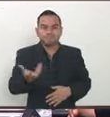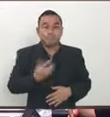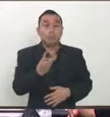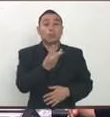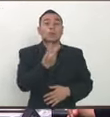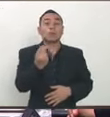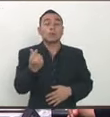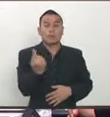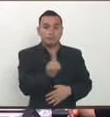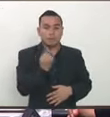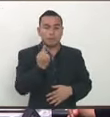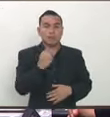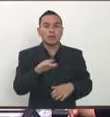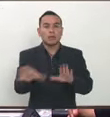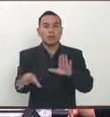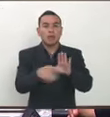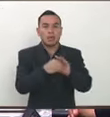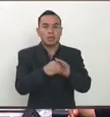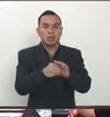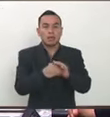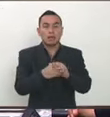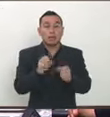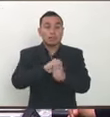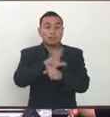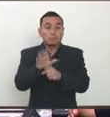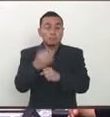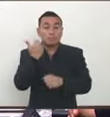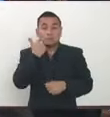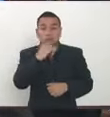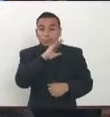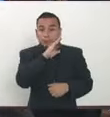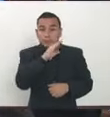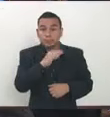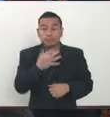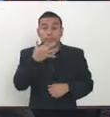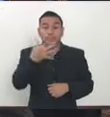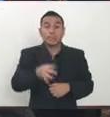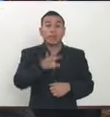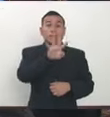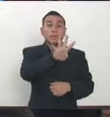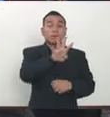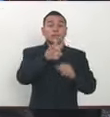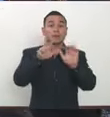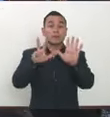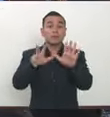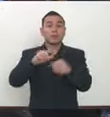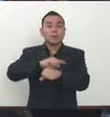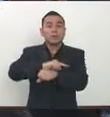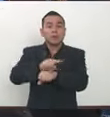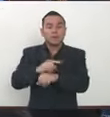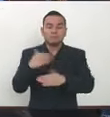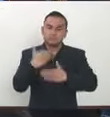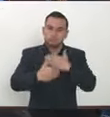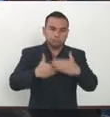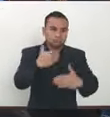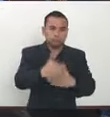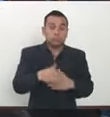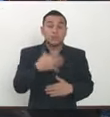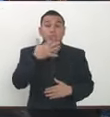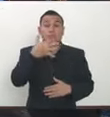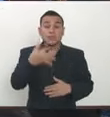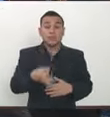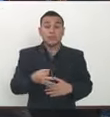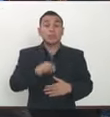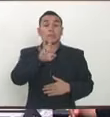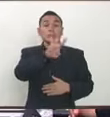cuántas personas contagió y darles el tratamiento que necesitan. En estas 48 horas vamos a hacer ese proceso e inmediatamente,